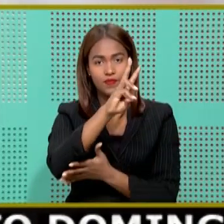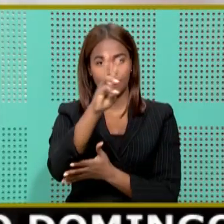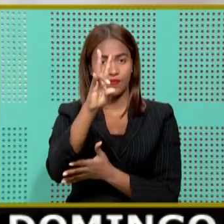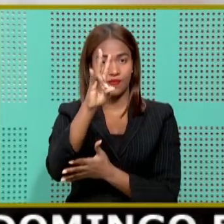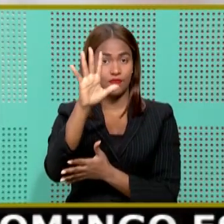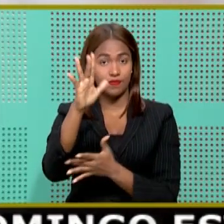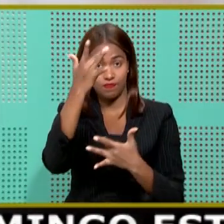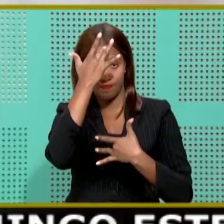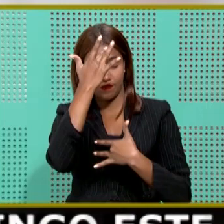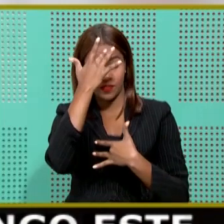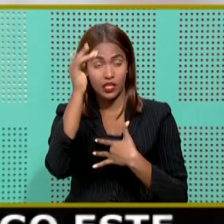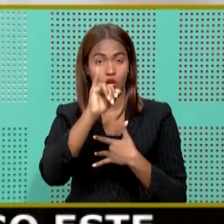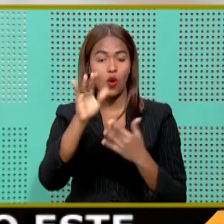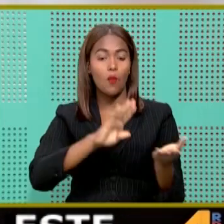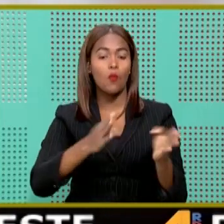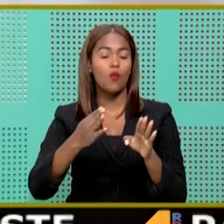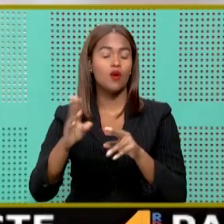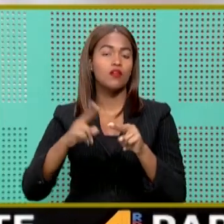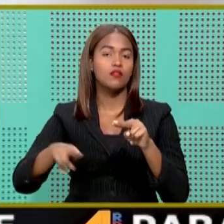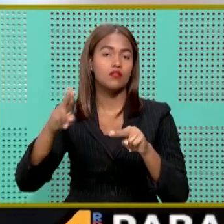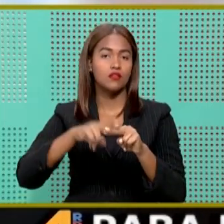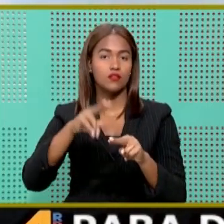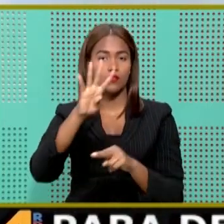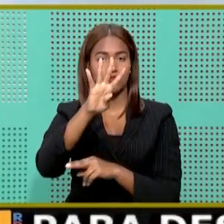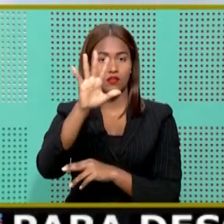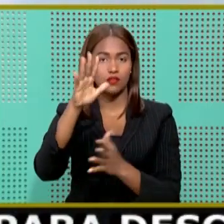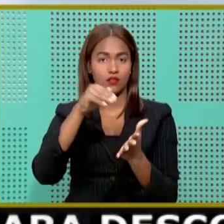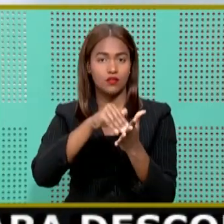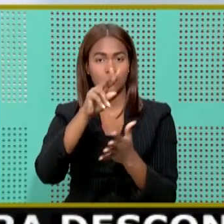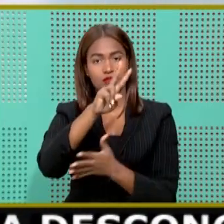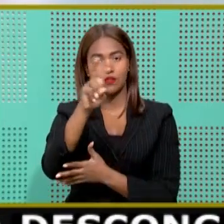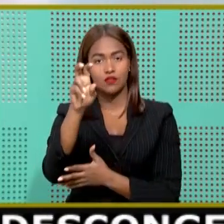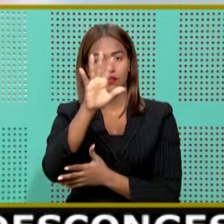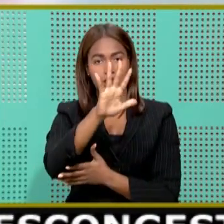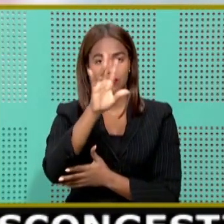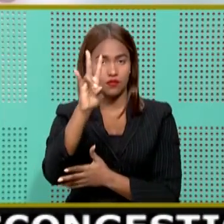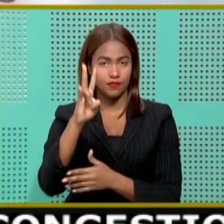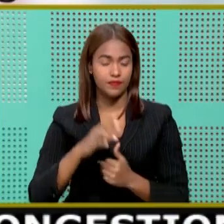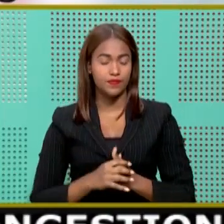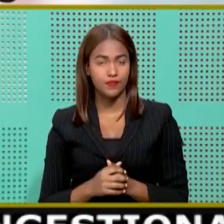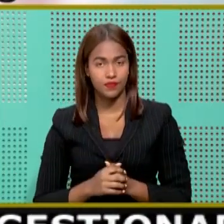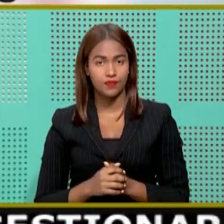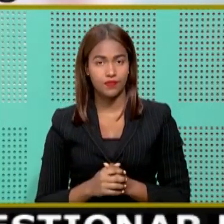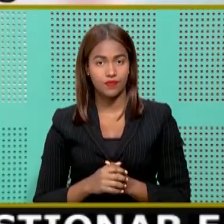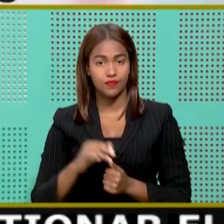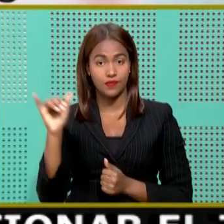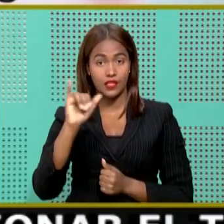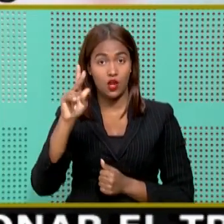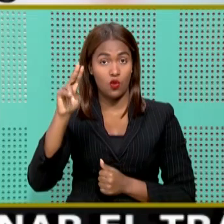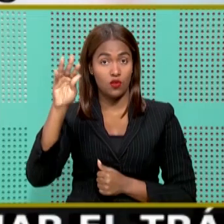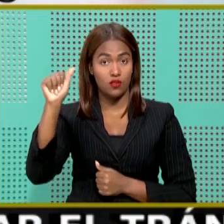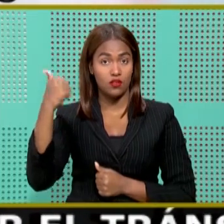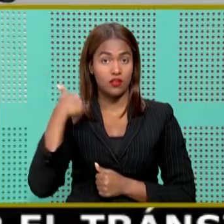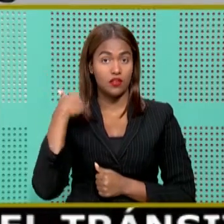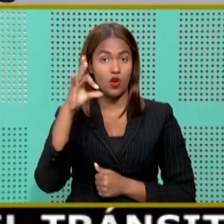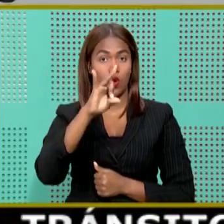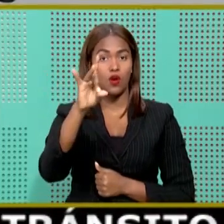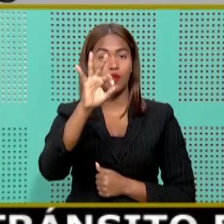2.268.675 enfermos y los decesos aumentaron a 45.257. En tanto que en Rusia hay